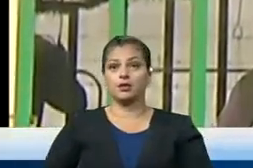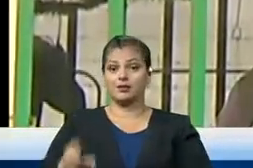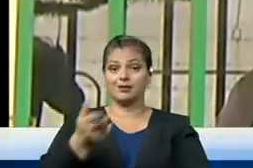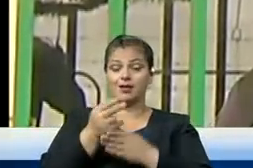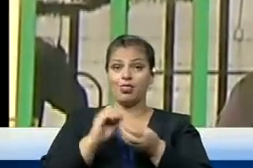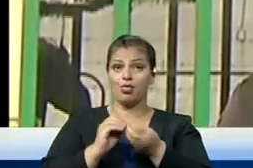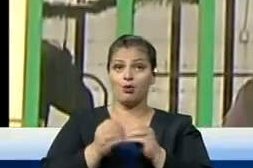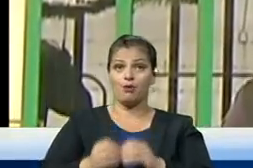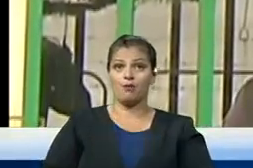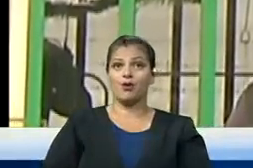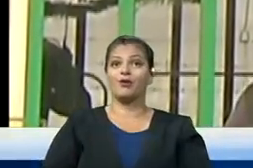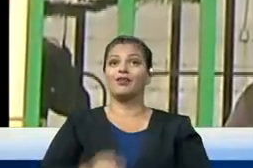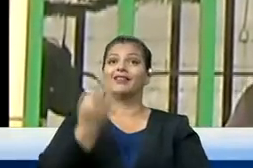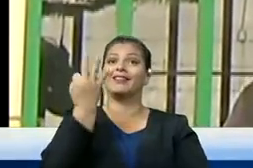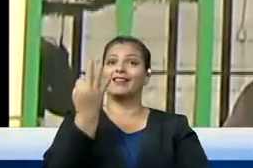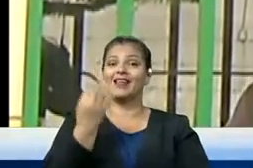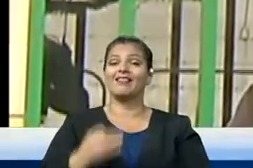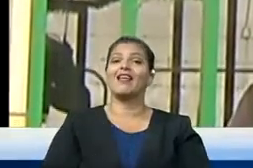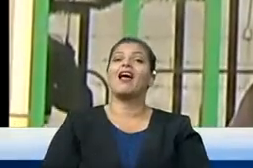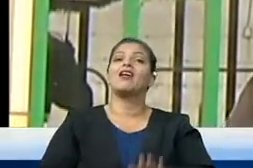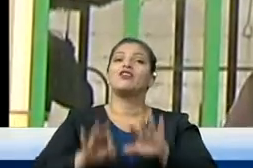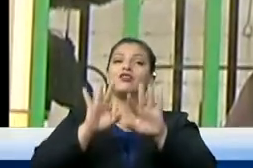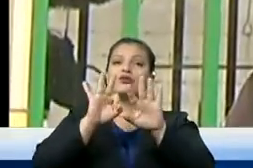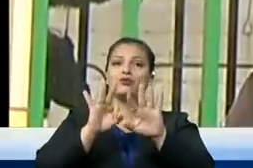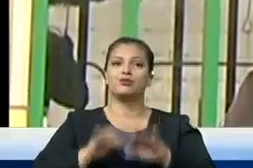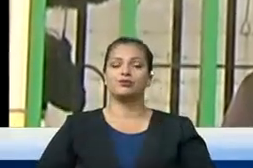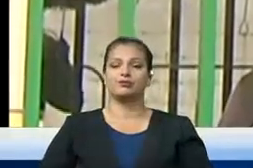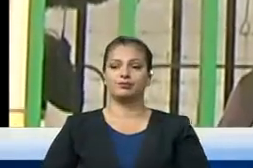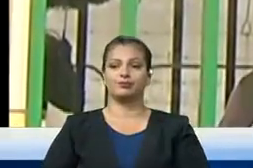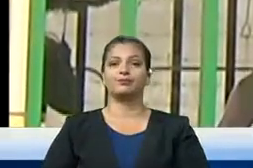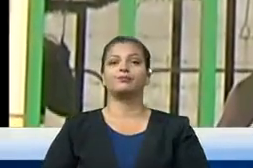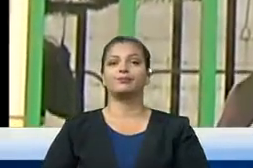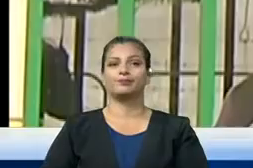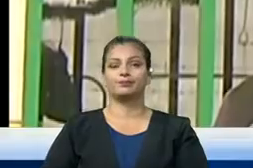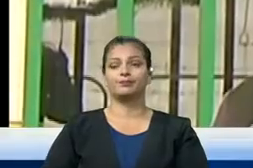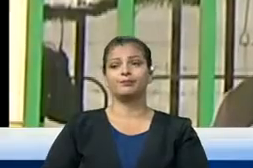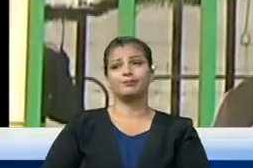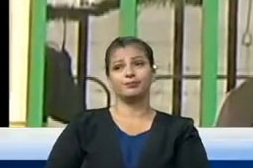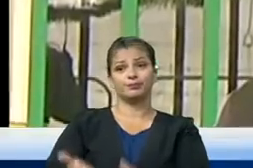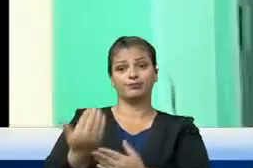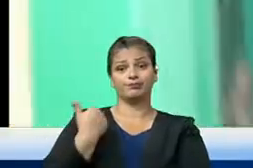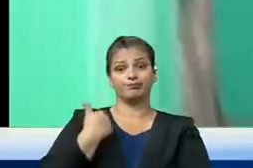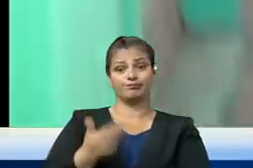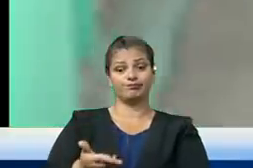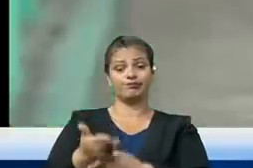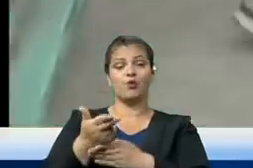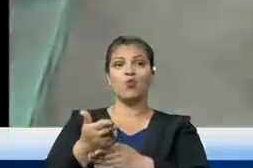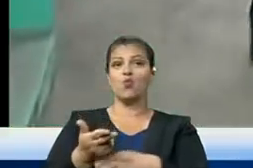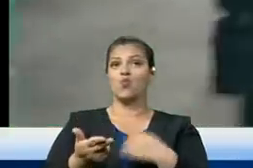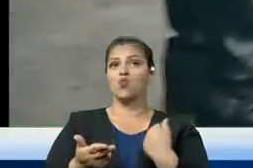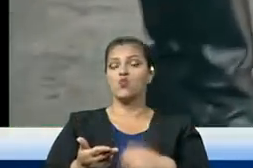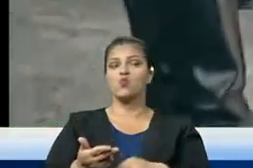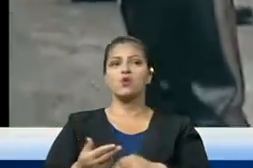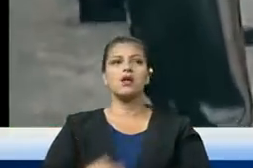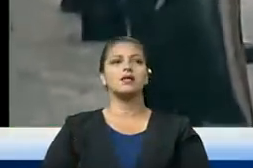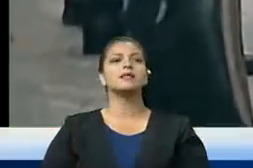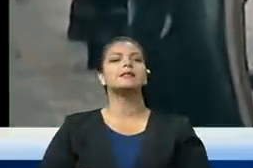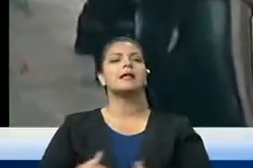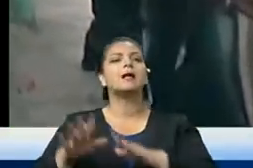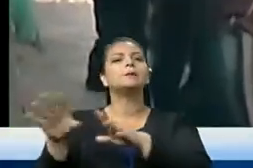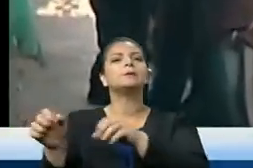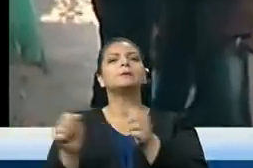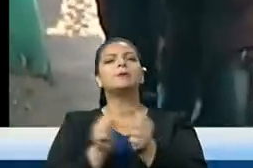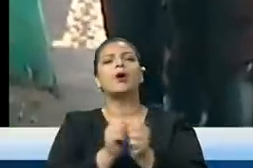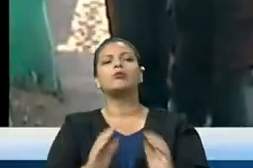smith wesson son muy difíciles de conseguir pero la ciudadanía la gente tiene estas armas luego fue trasladado hasta la fiscalía